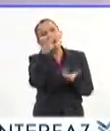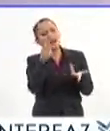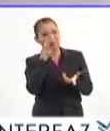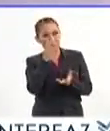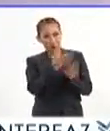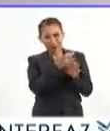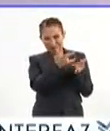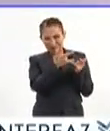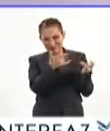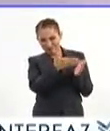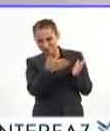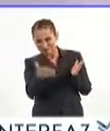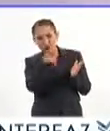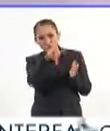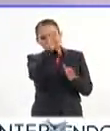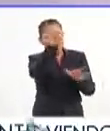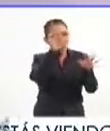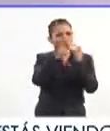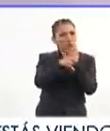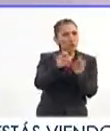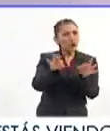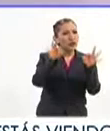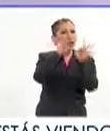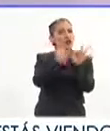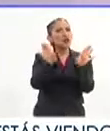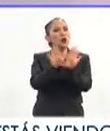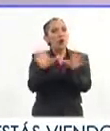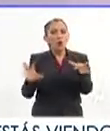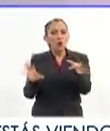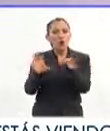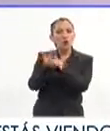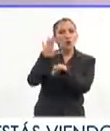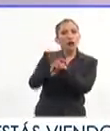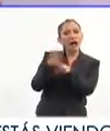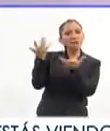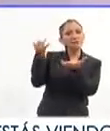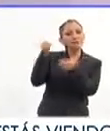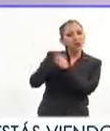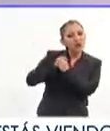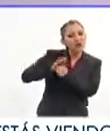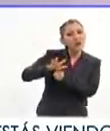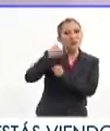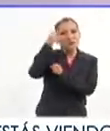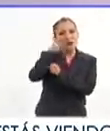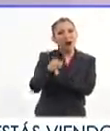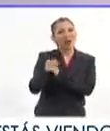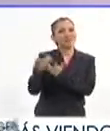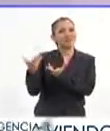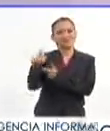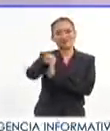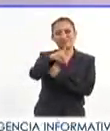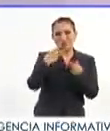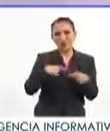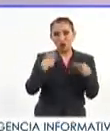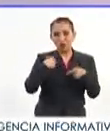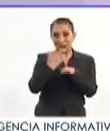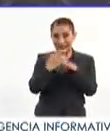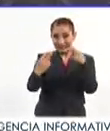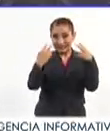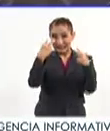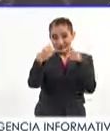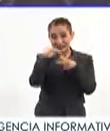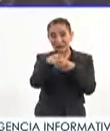ya vimos, qué destacas y cómo lo complementarías precisamente para pues que los mexicanos, quienes nos están viendo en